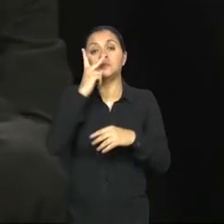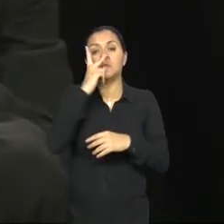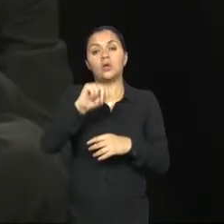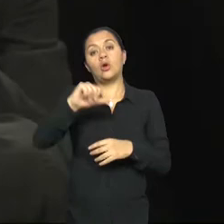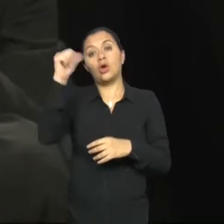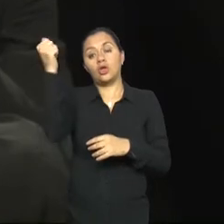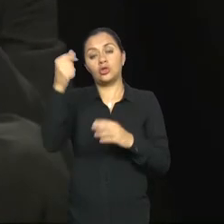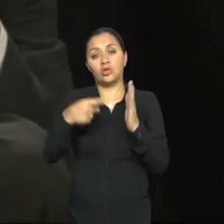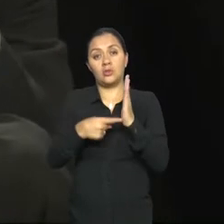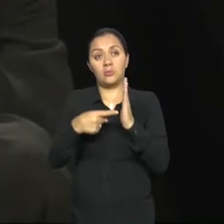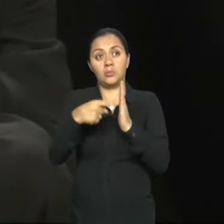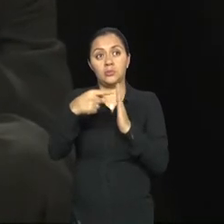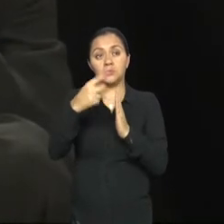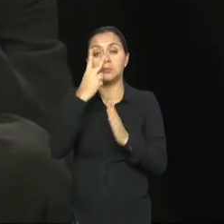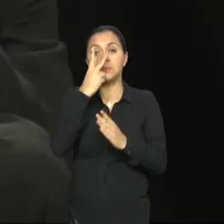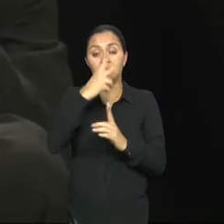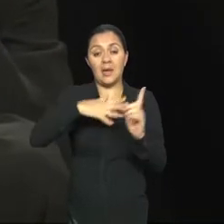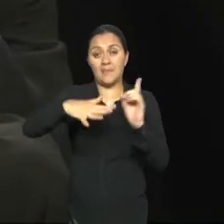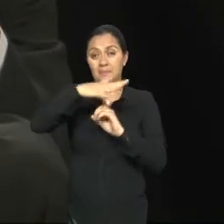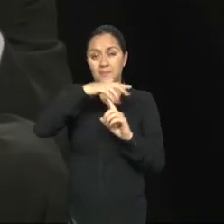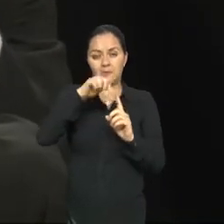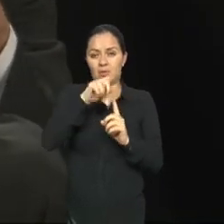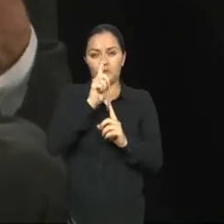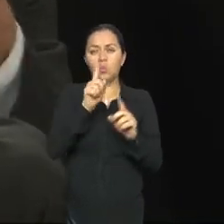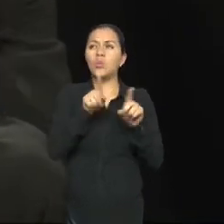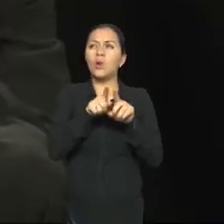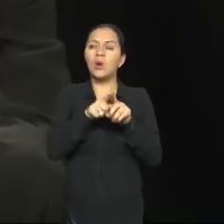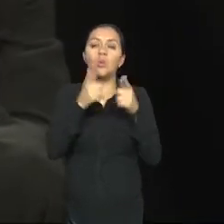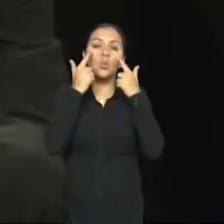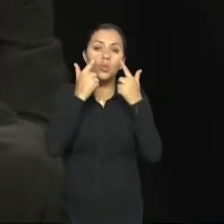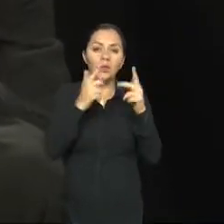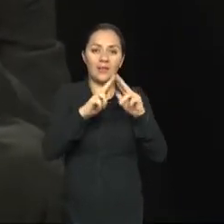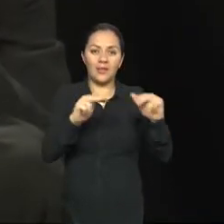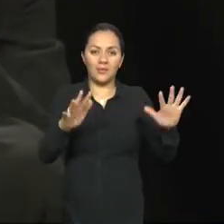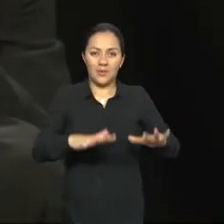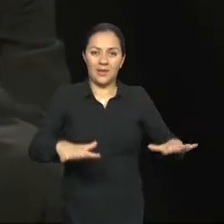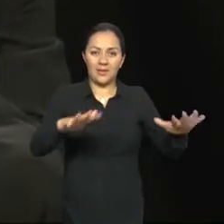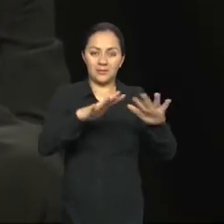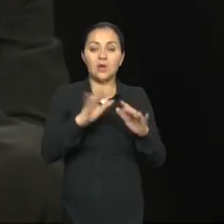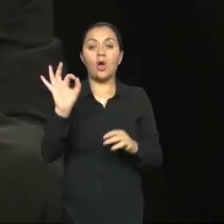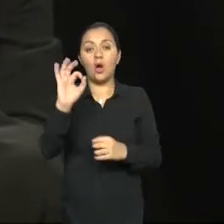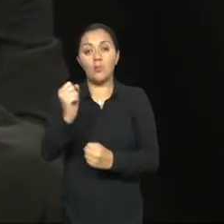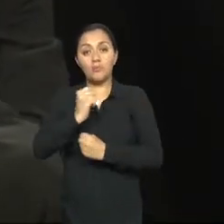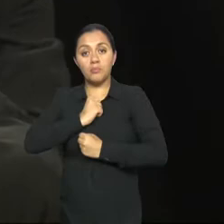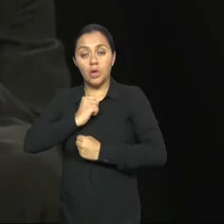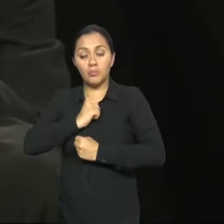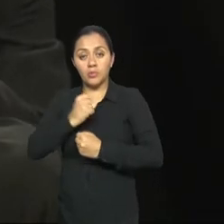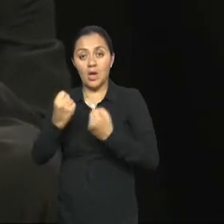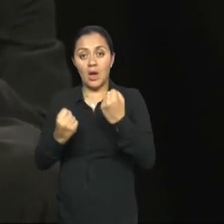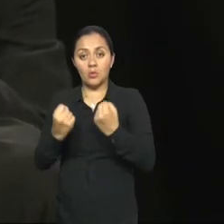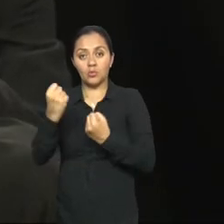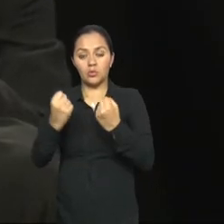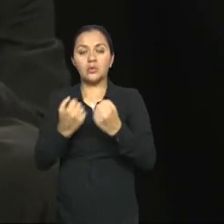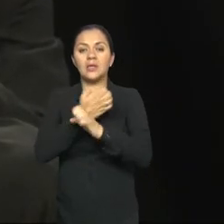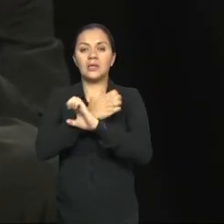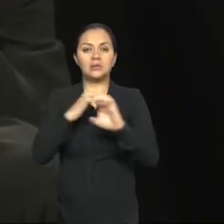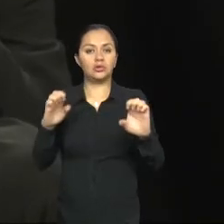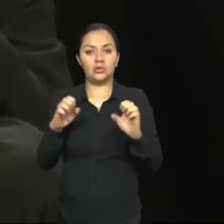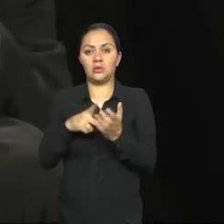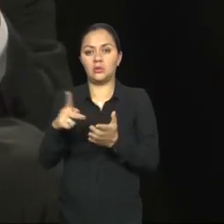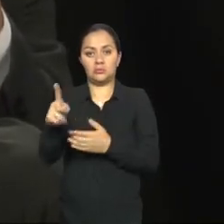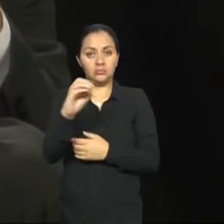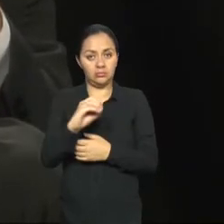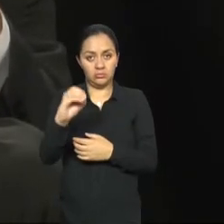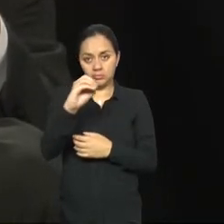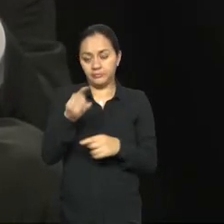impuesto, que no es el del ambiental, sino es el llamado comúnmente a la propiedad, este tenemos una exoneración de igual manera, en la